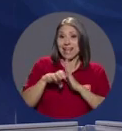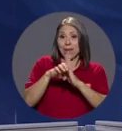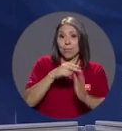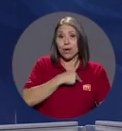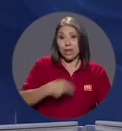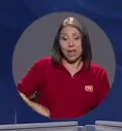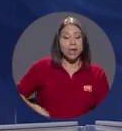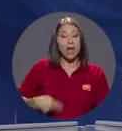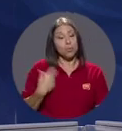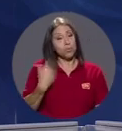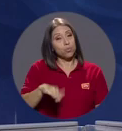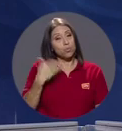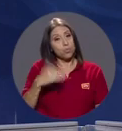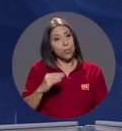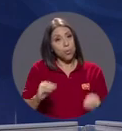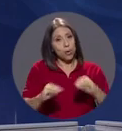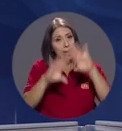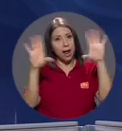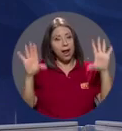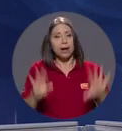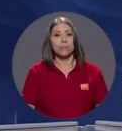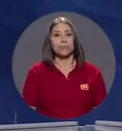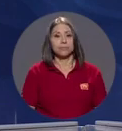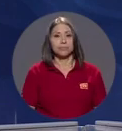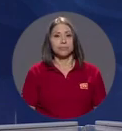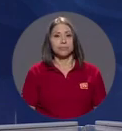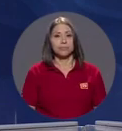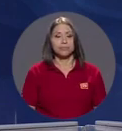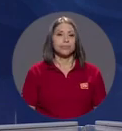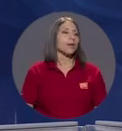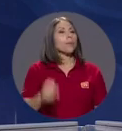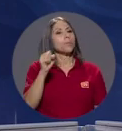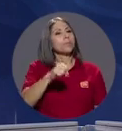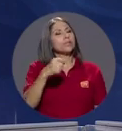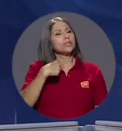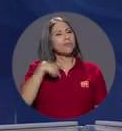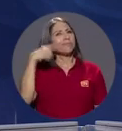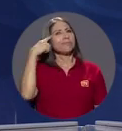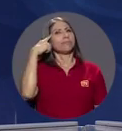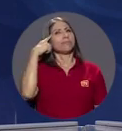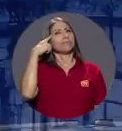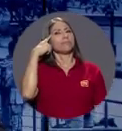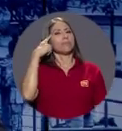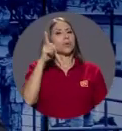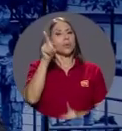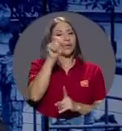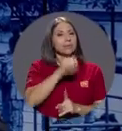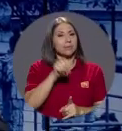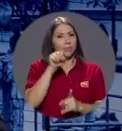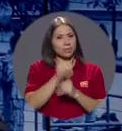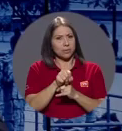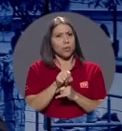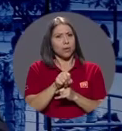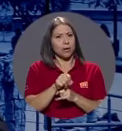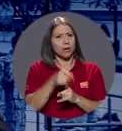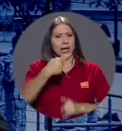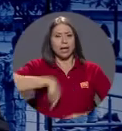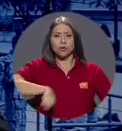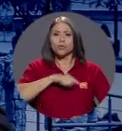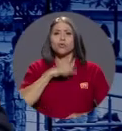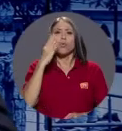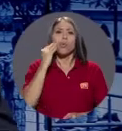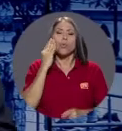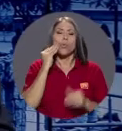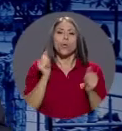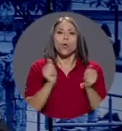es un ejemplo muy claro, muy gráfico. Sí, algo, se me viene a la mente una situación